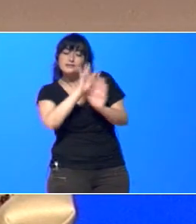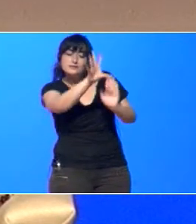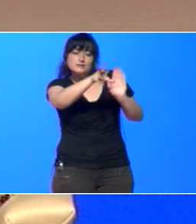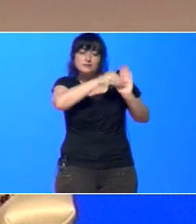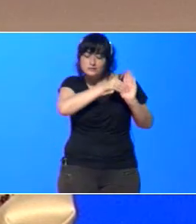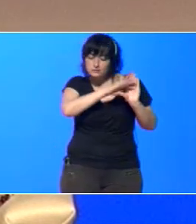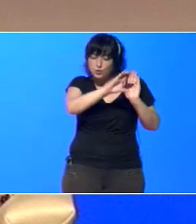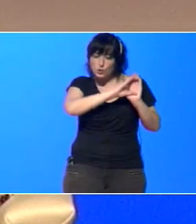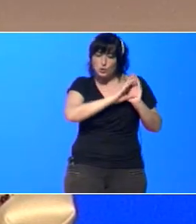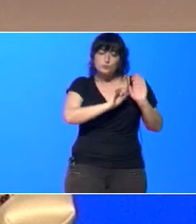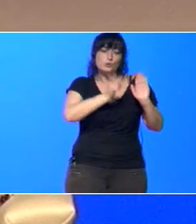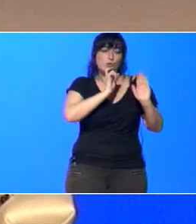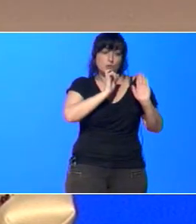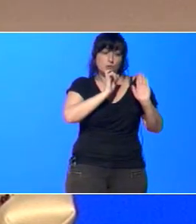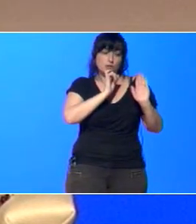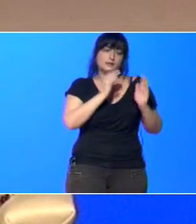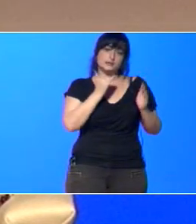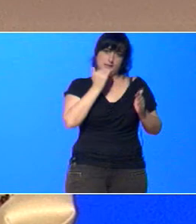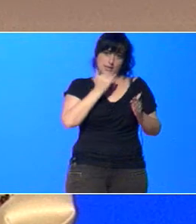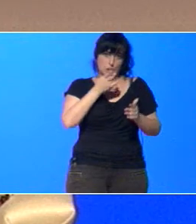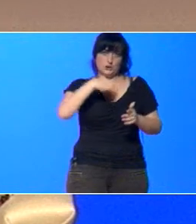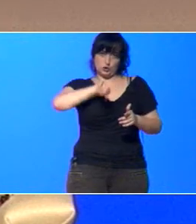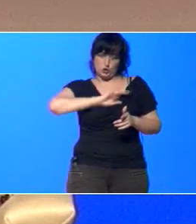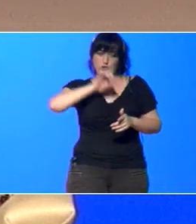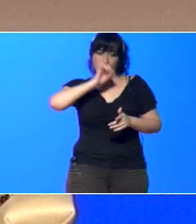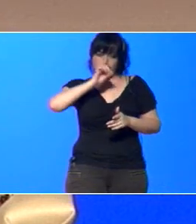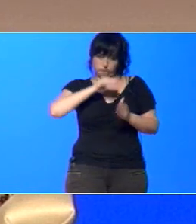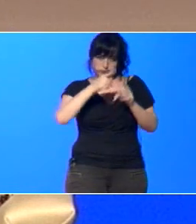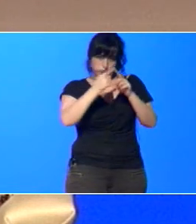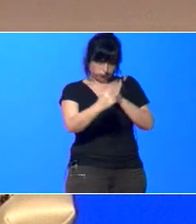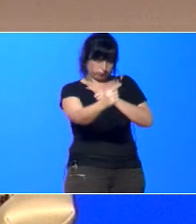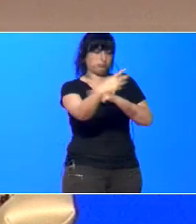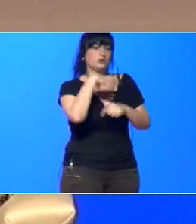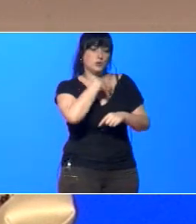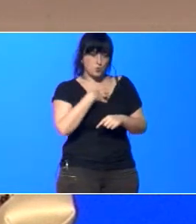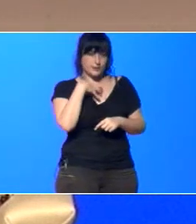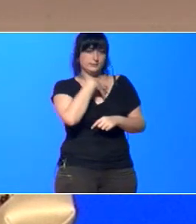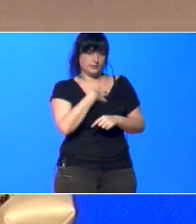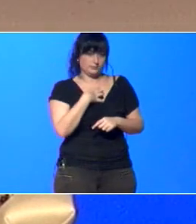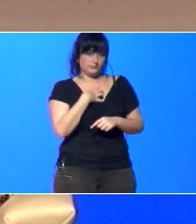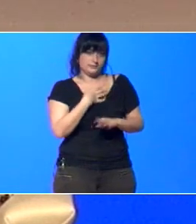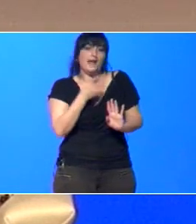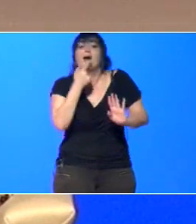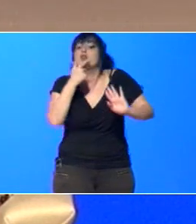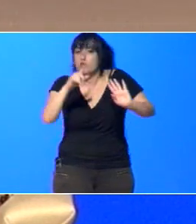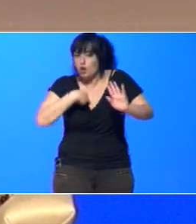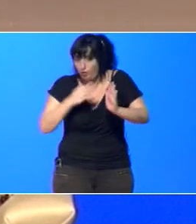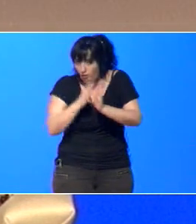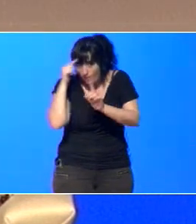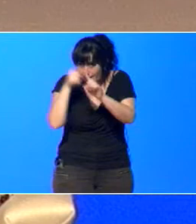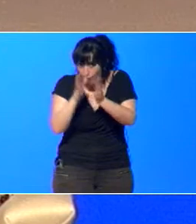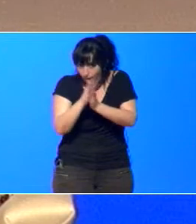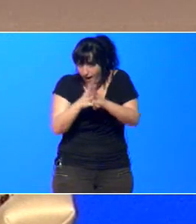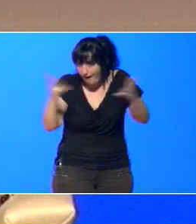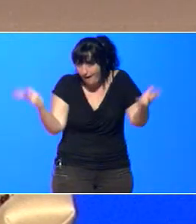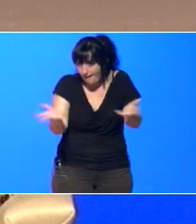ejemplo, creo que es una cosa que todavía nos va a costar unos cuantos años poder hacerlo. Y en ese sentido, lo digo como para animar, que yo creo que por ahí podría